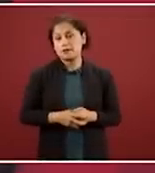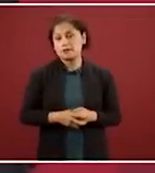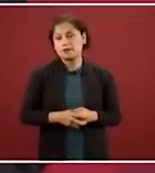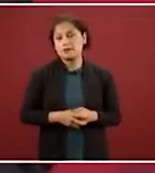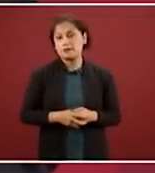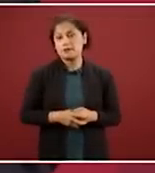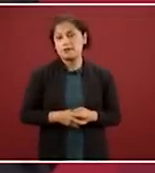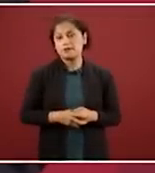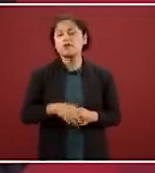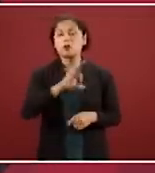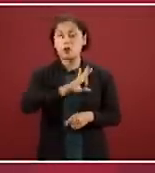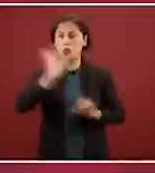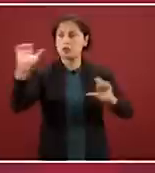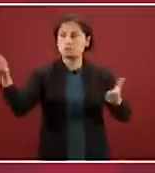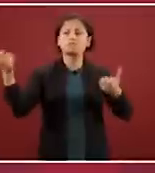garantías para la inversión.